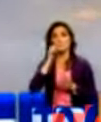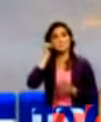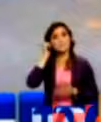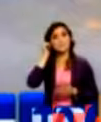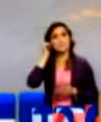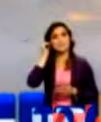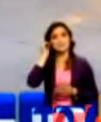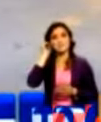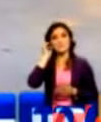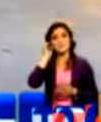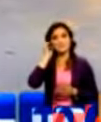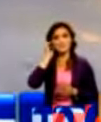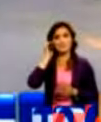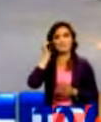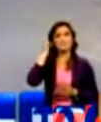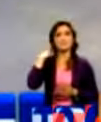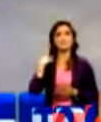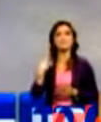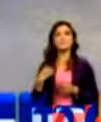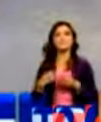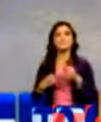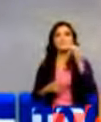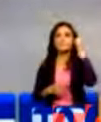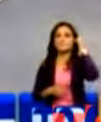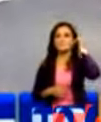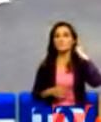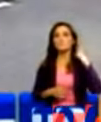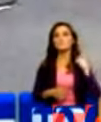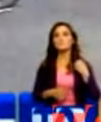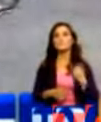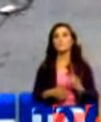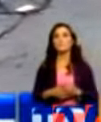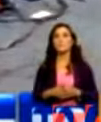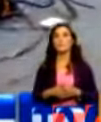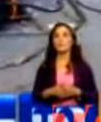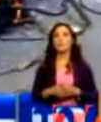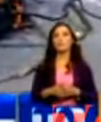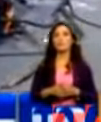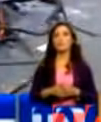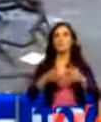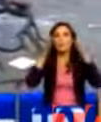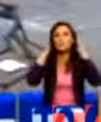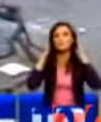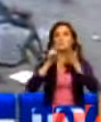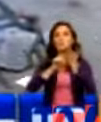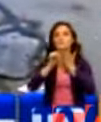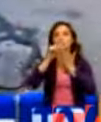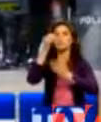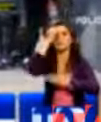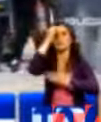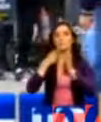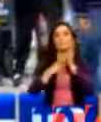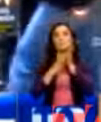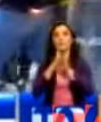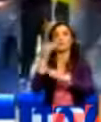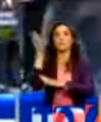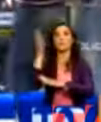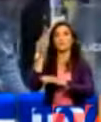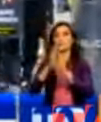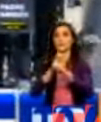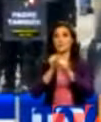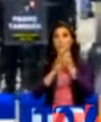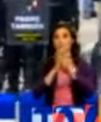se va a mantener mientras sus demandas no sean escuchadas por el Ministerio de Educación. Desean que los docentes